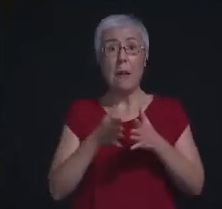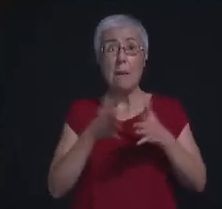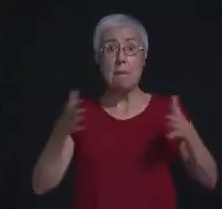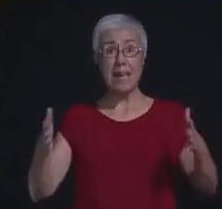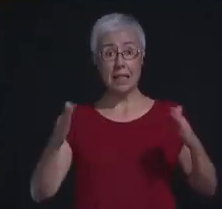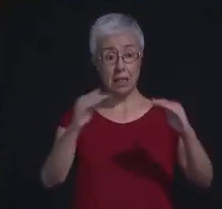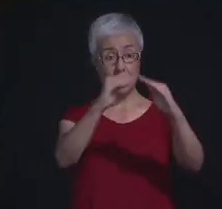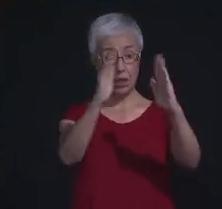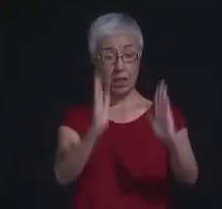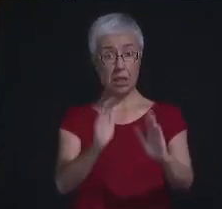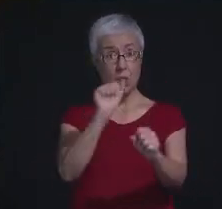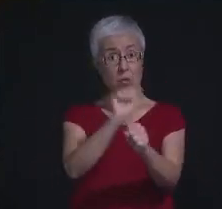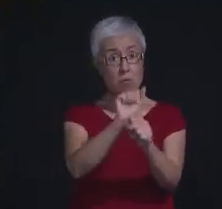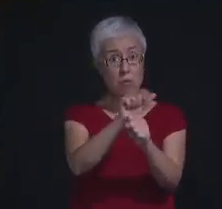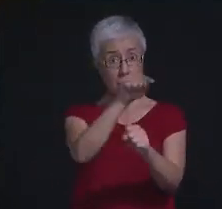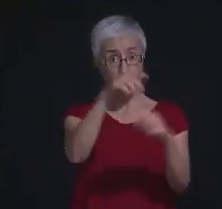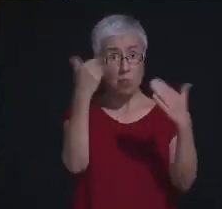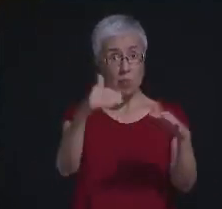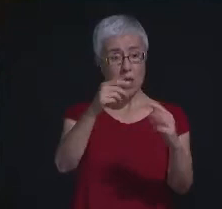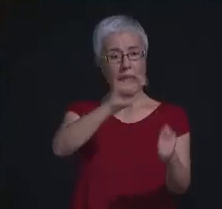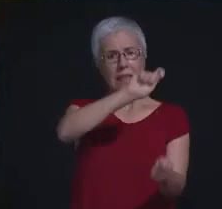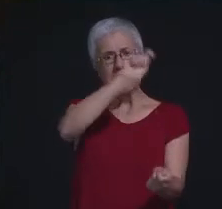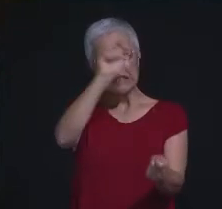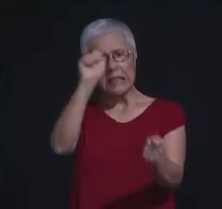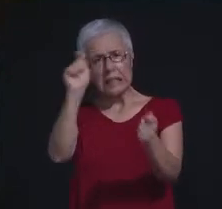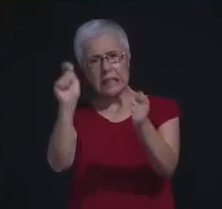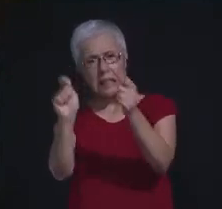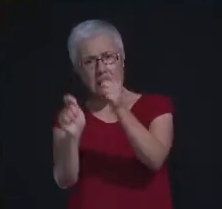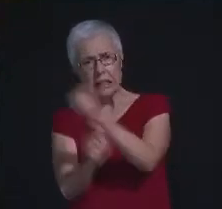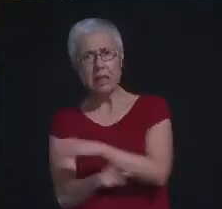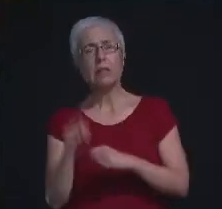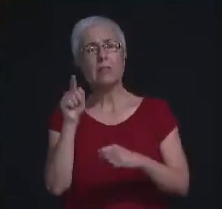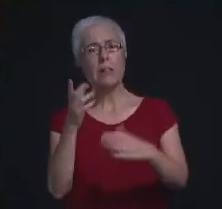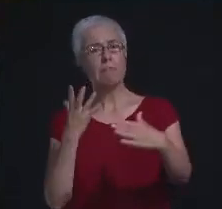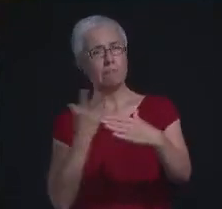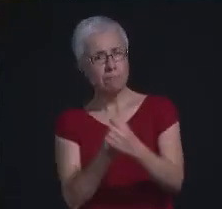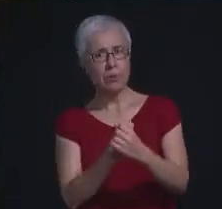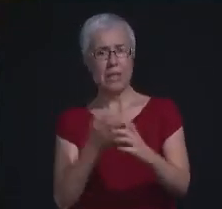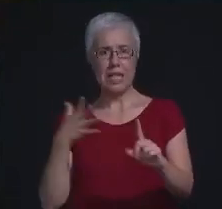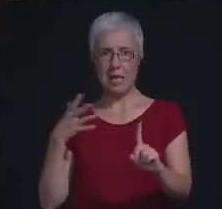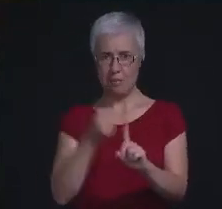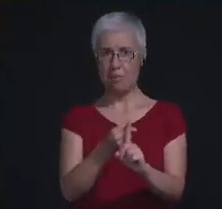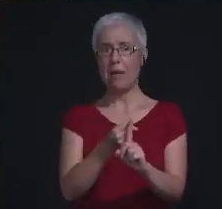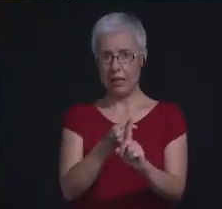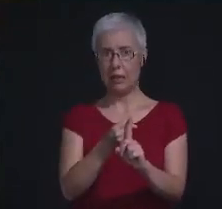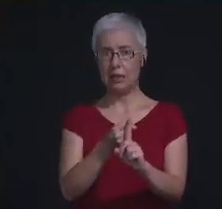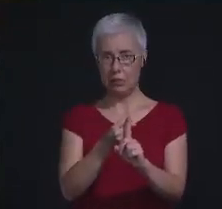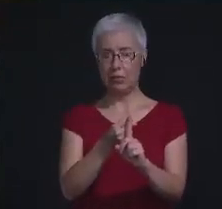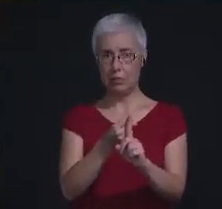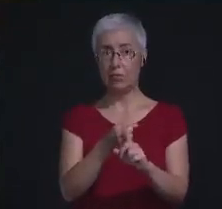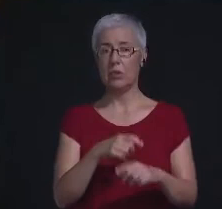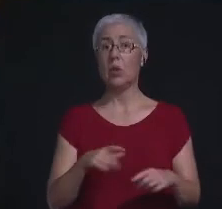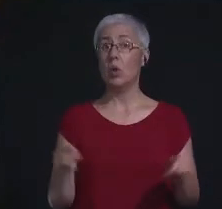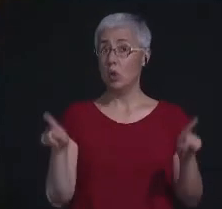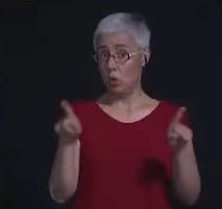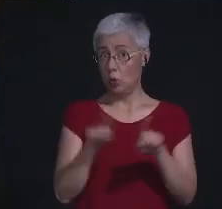cambio para ser empresas muy auténticas, comprometidas con el impacto. También estaremos con Ferran Rodés, es